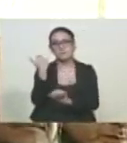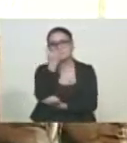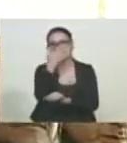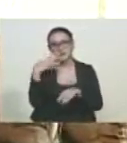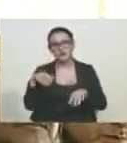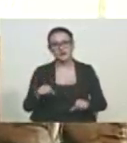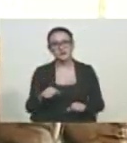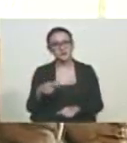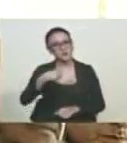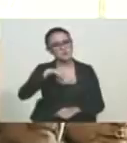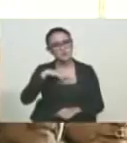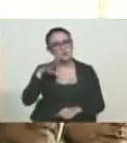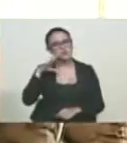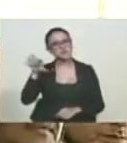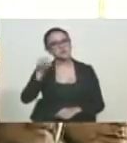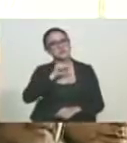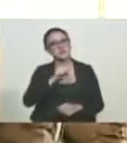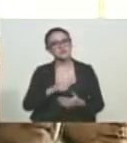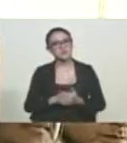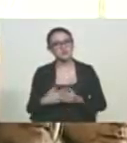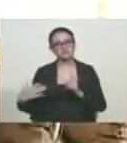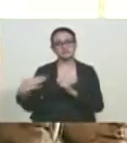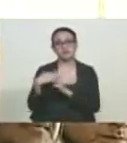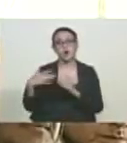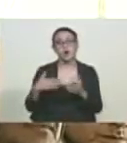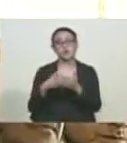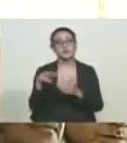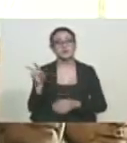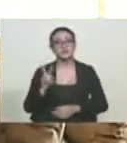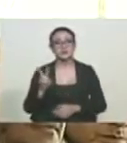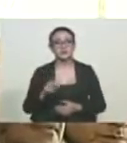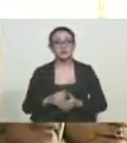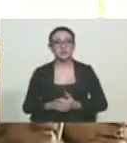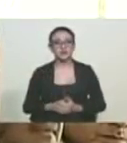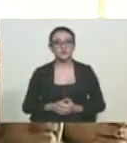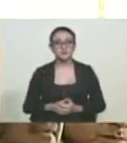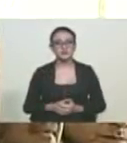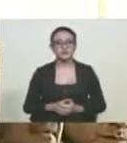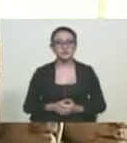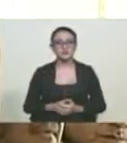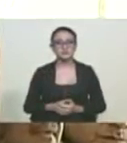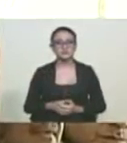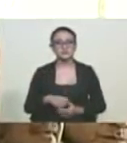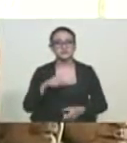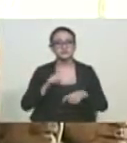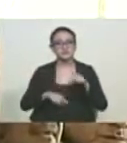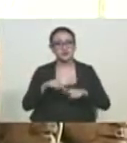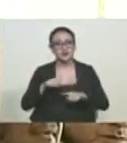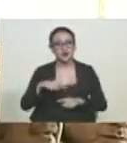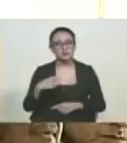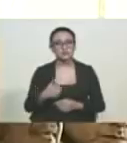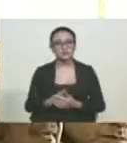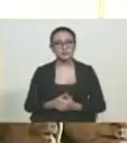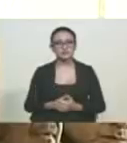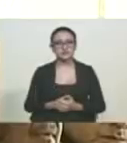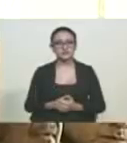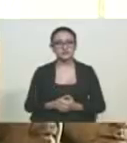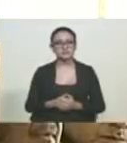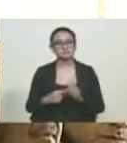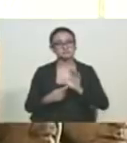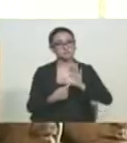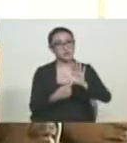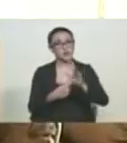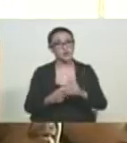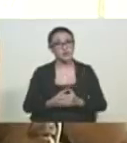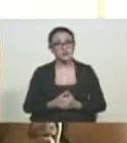la amenaza que se cierne sobre Venezuela. Y uno de los elementos que le vamos a